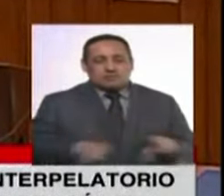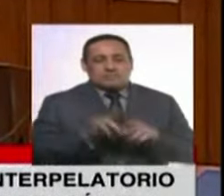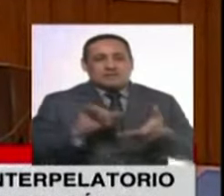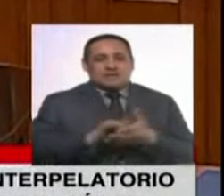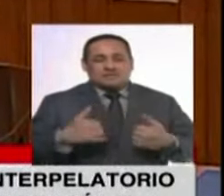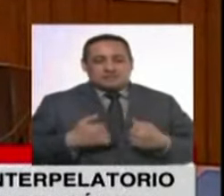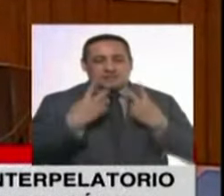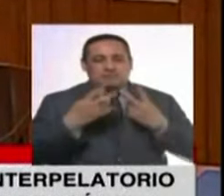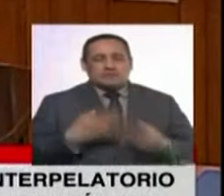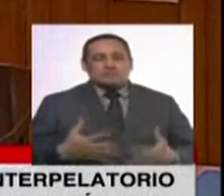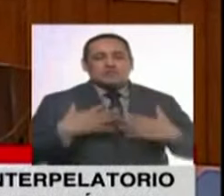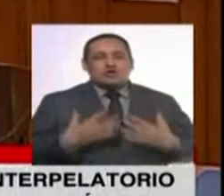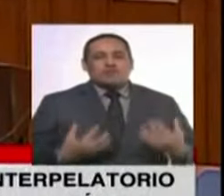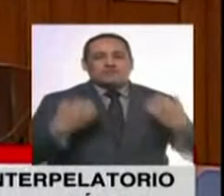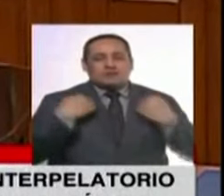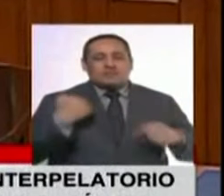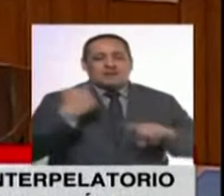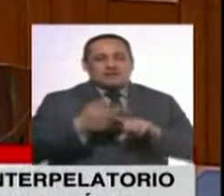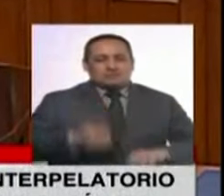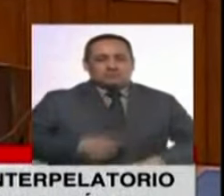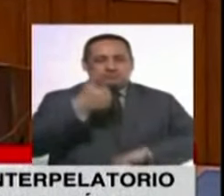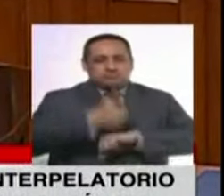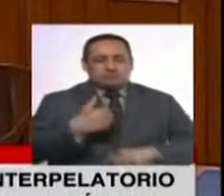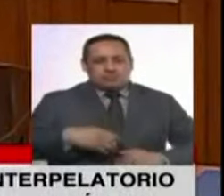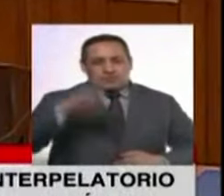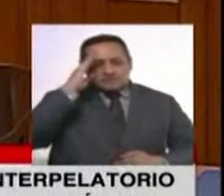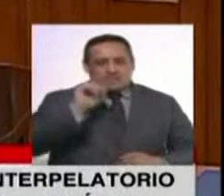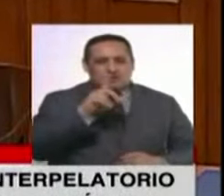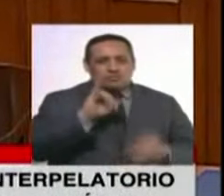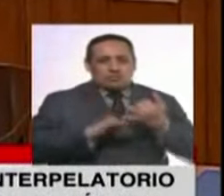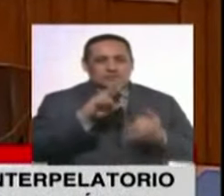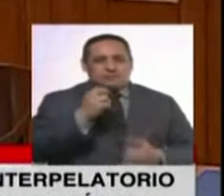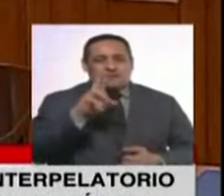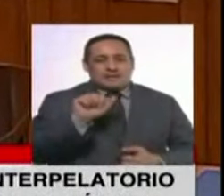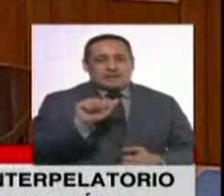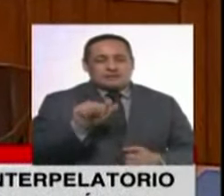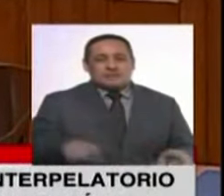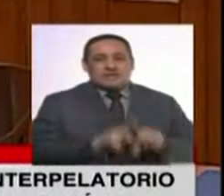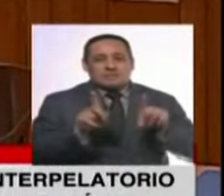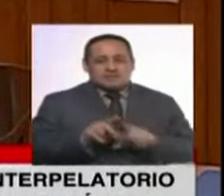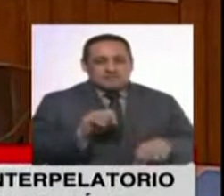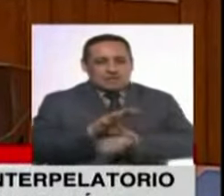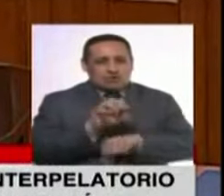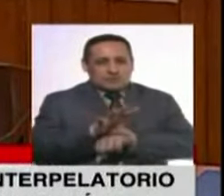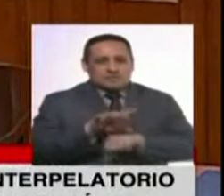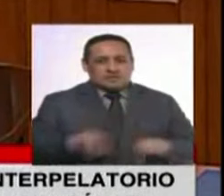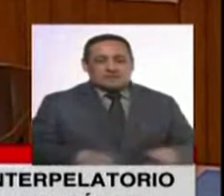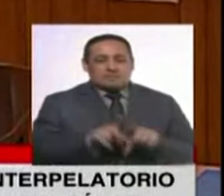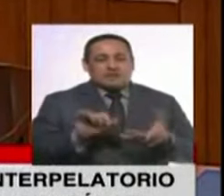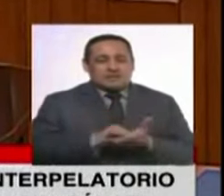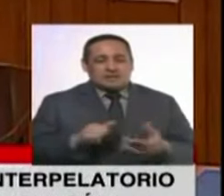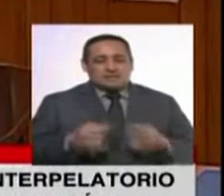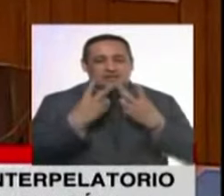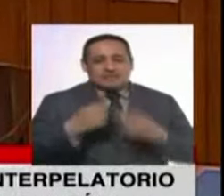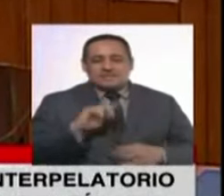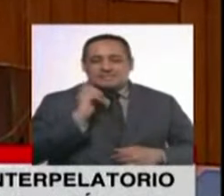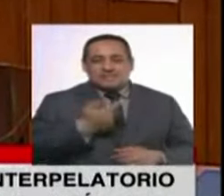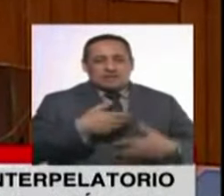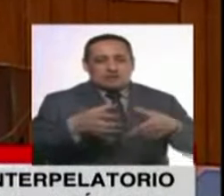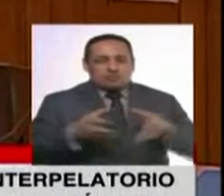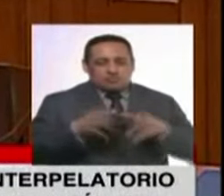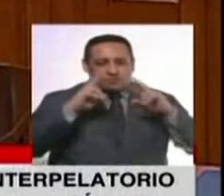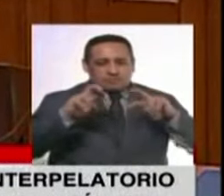remitida mi despacho por el ex comandante general Luis Vera llerena Se recomienda que sea la